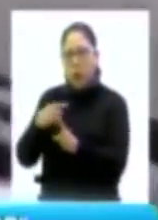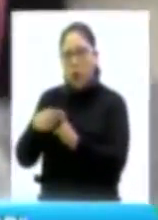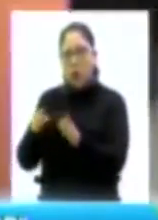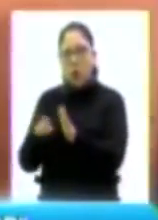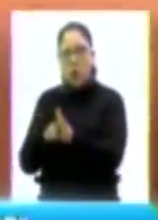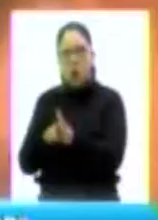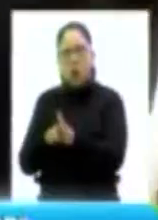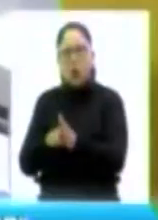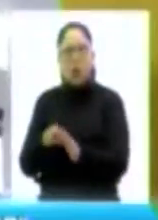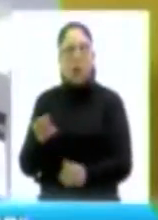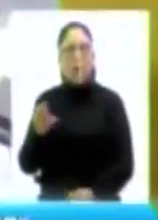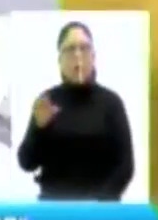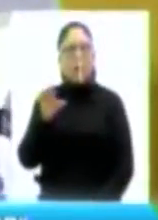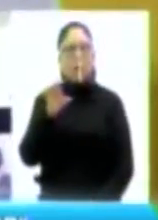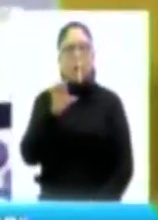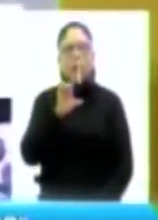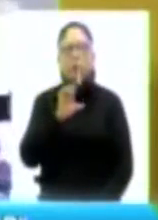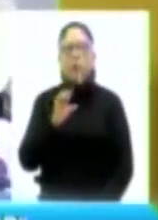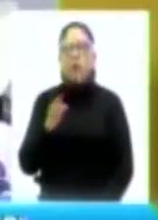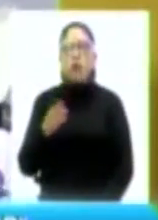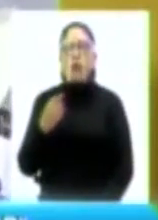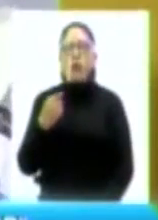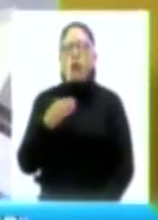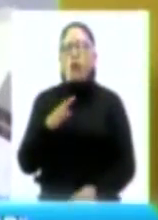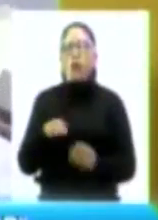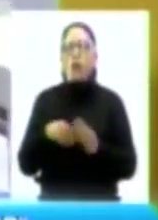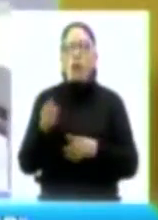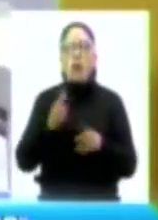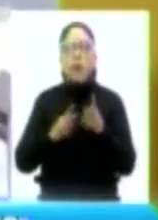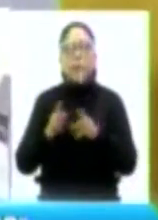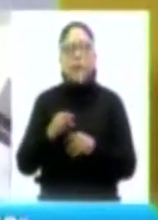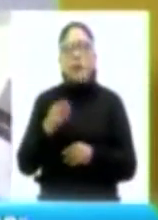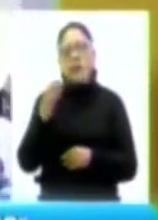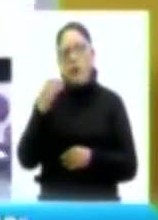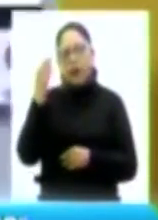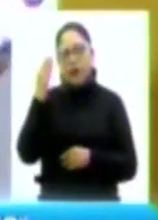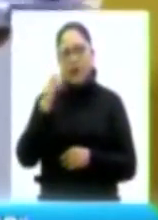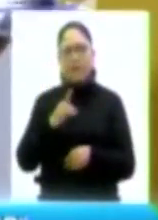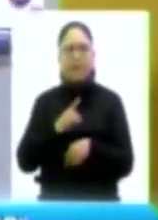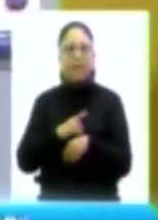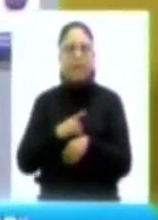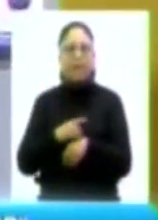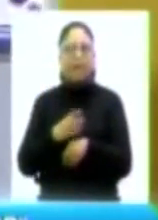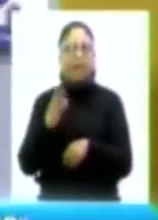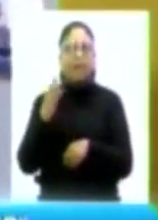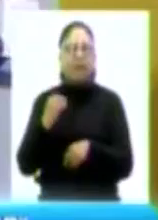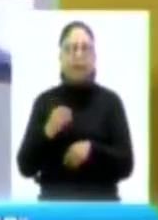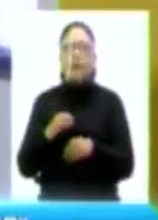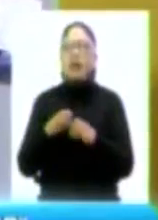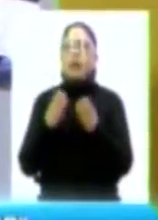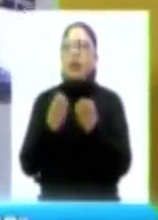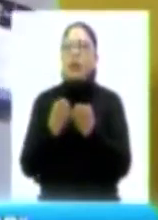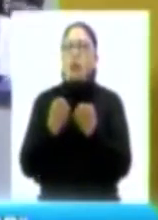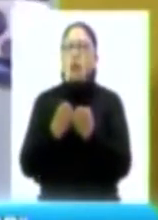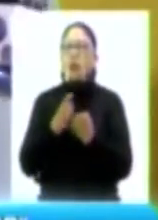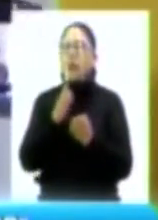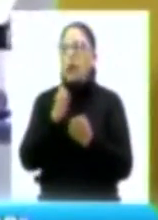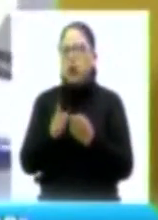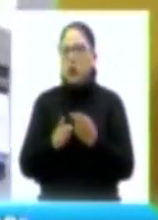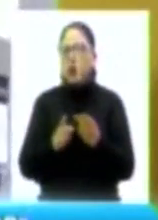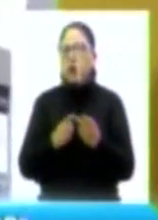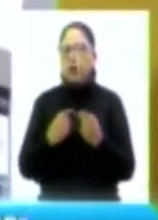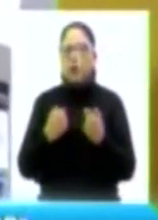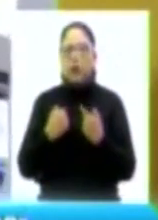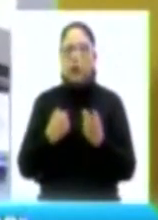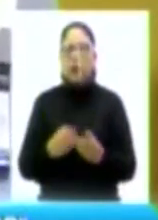tan sencillo como todo el personal de salud lo puede manejar. Es un equipo bastante seguro, es un kit muy